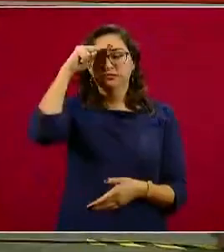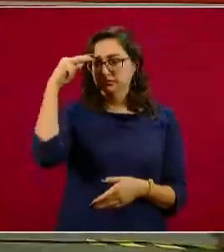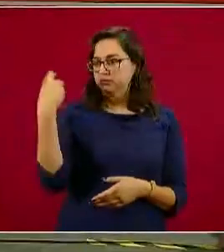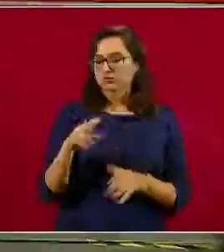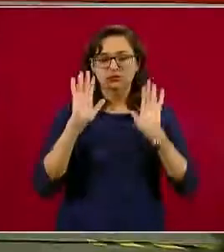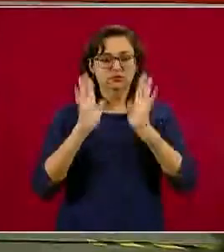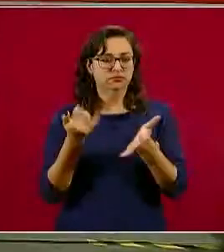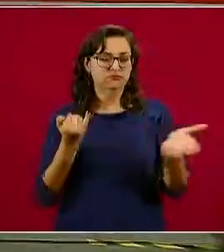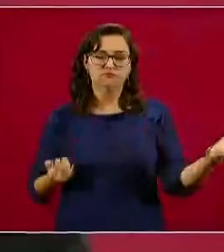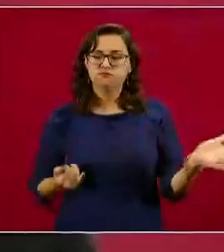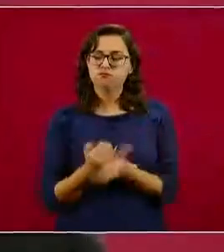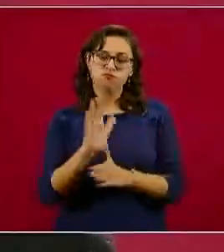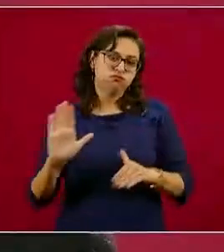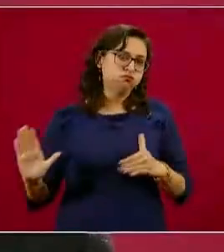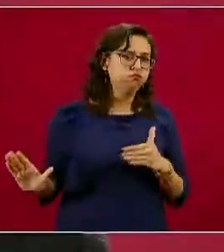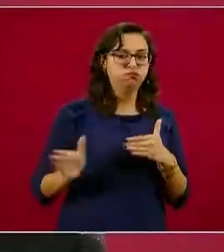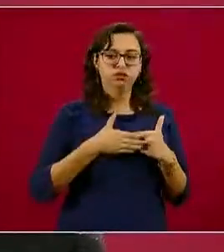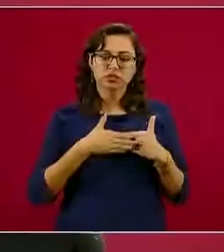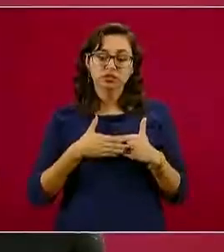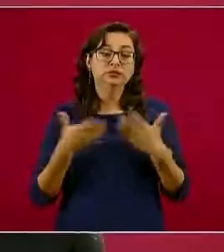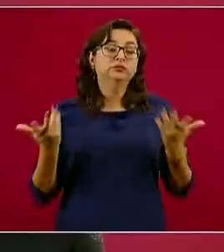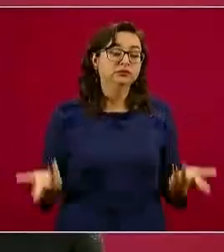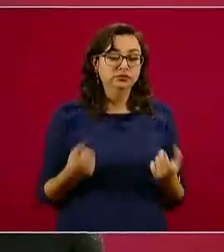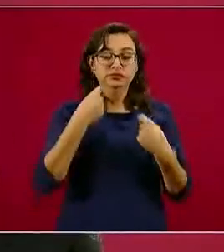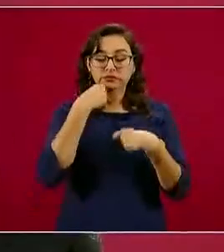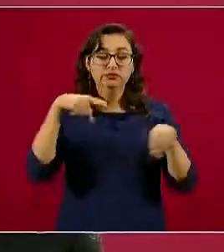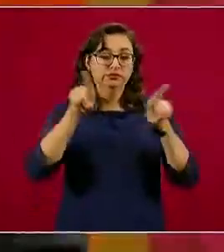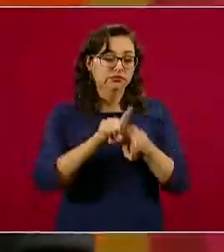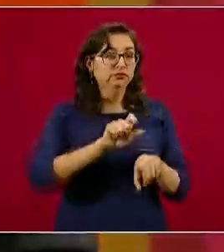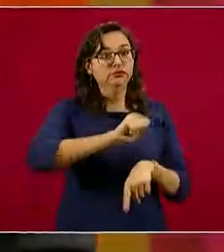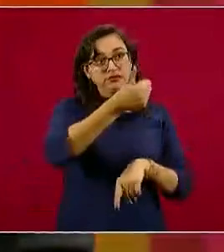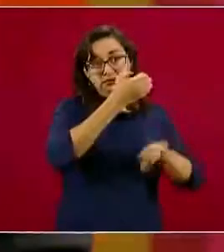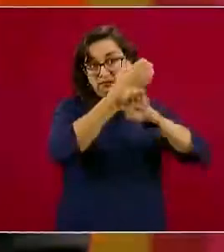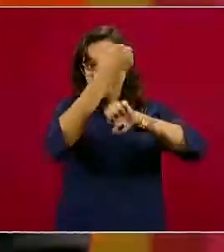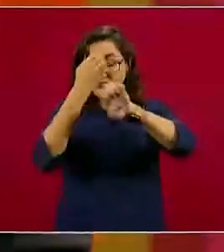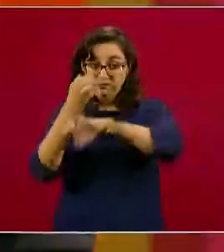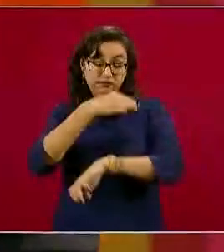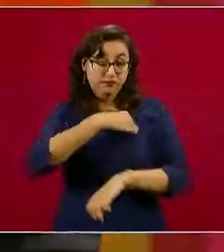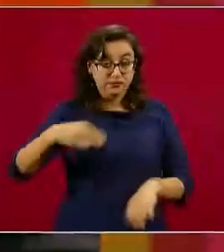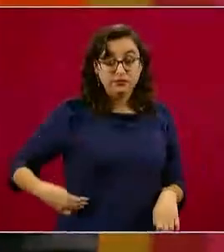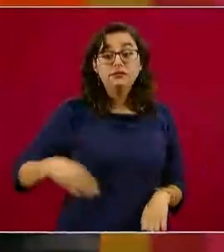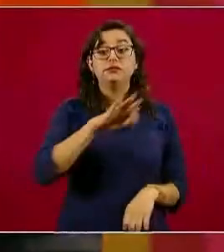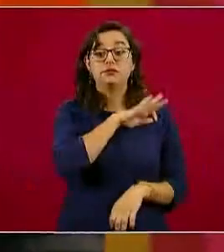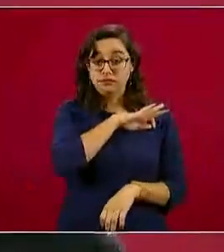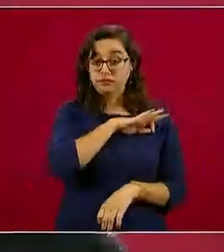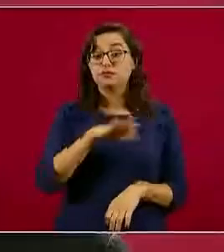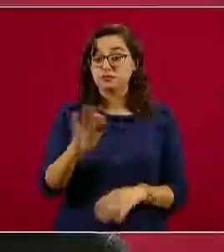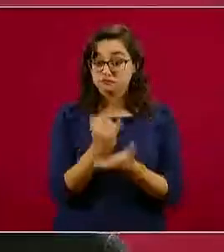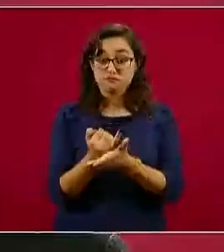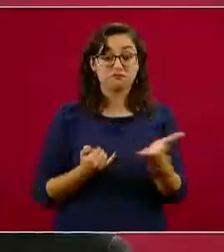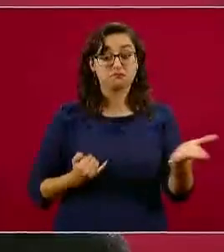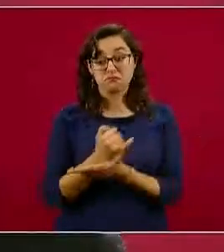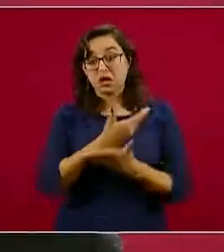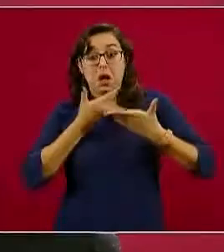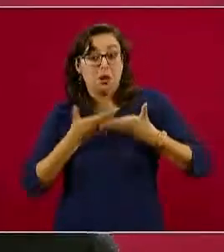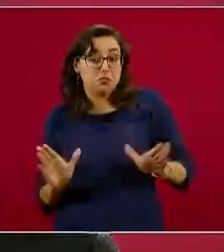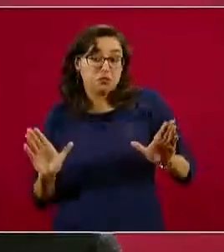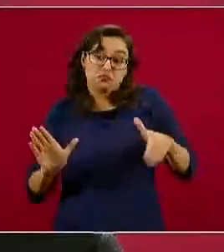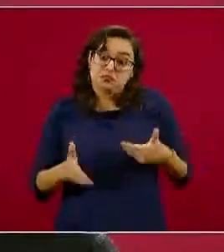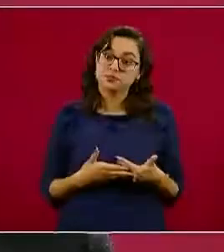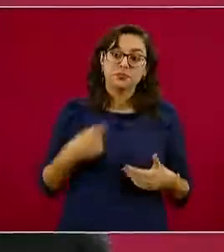México. Lo mismo podría ocurrir con los municipios, son quienes están facultados para